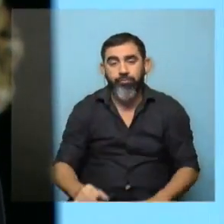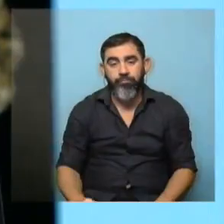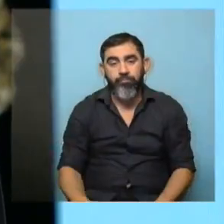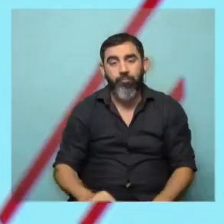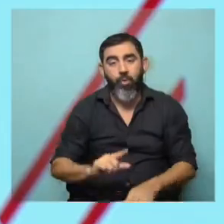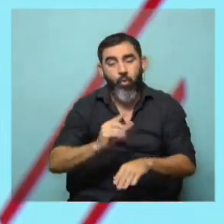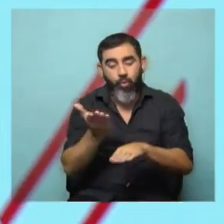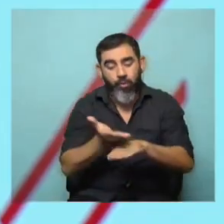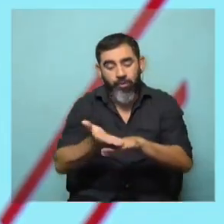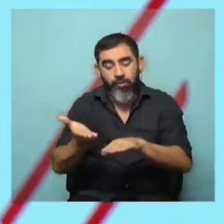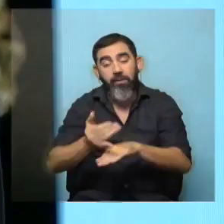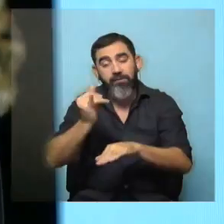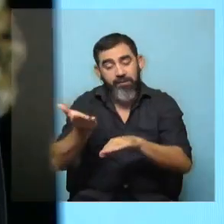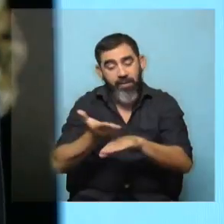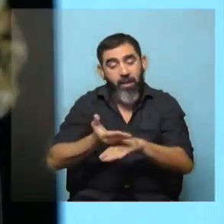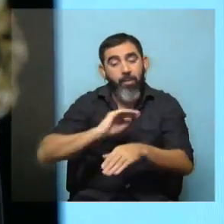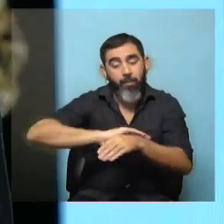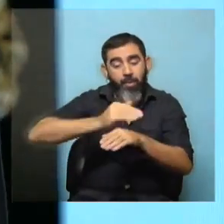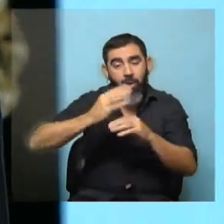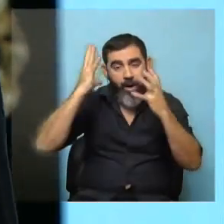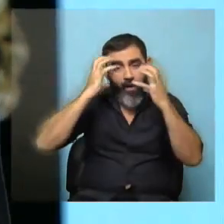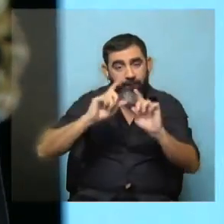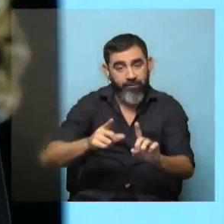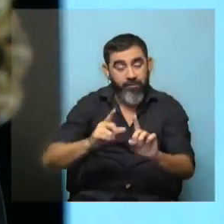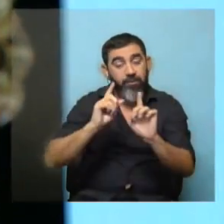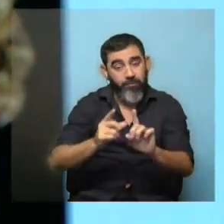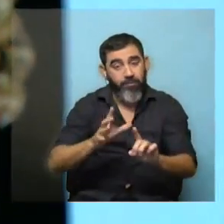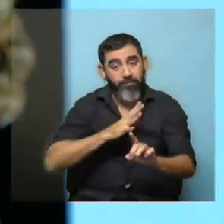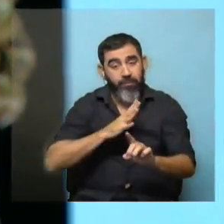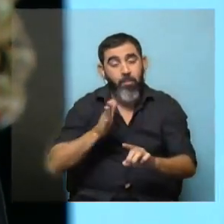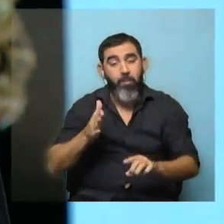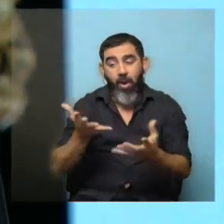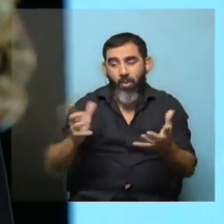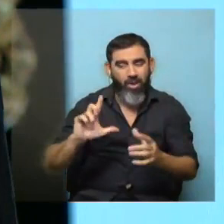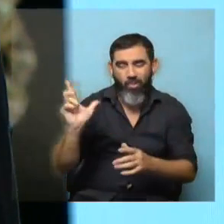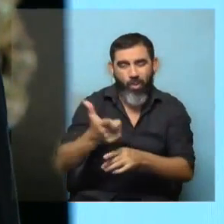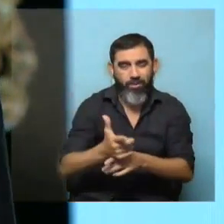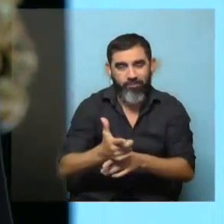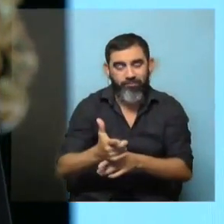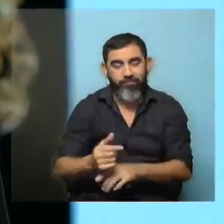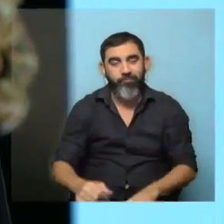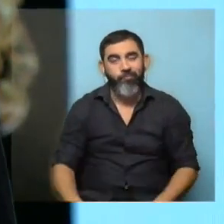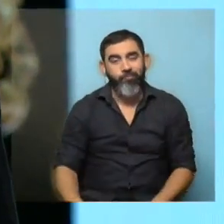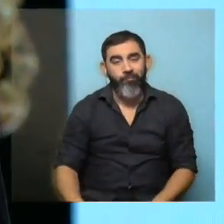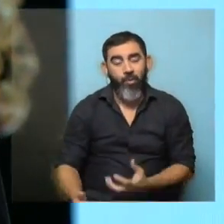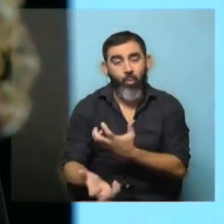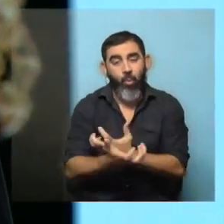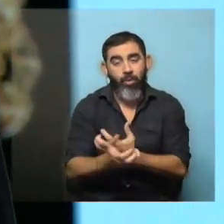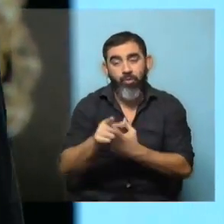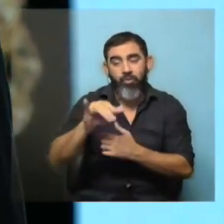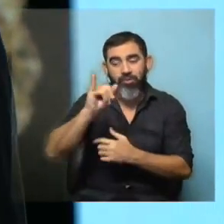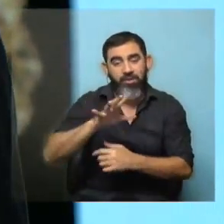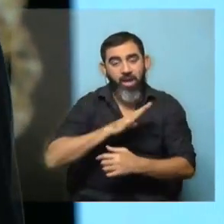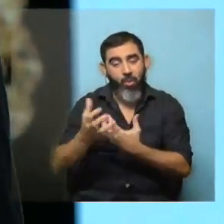más bien placas. Escamas y placas en la cabeza, por ejemplo, donde un pez actual no tiene esqueleto, ellos lo